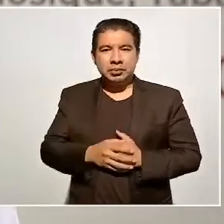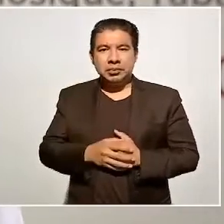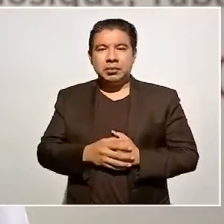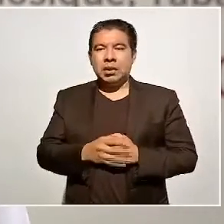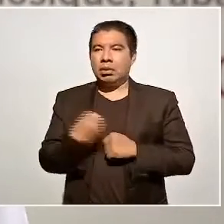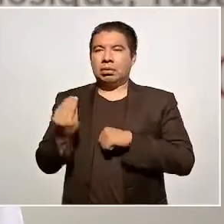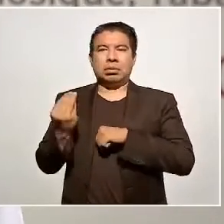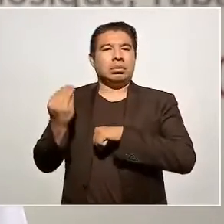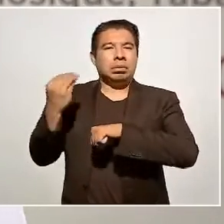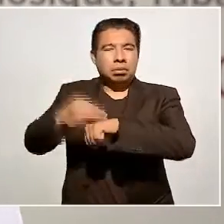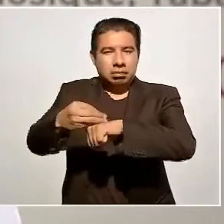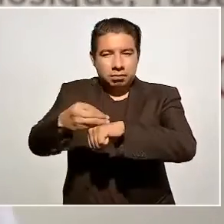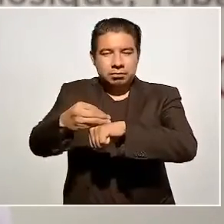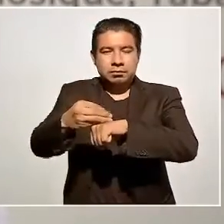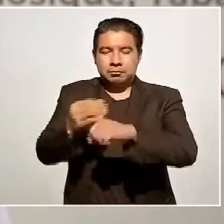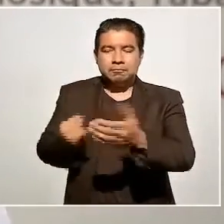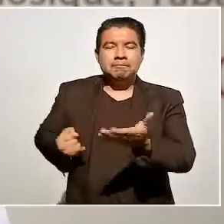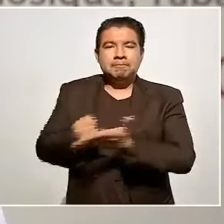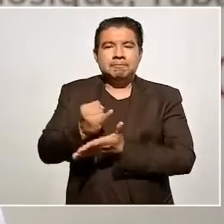y deciden